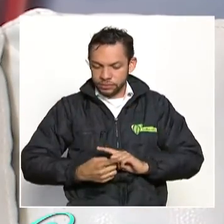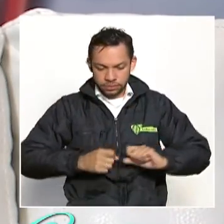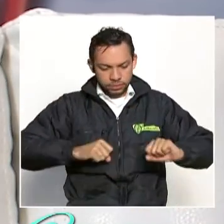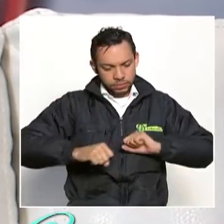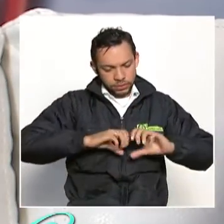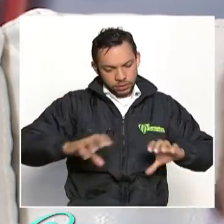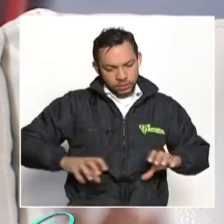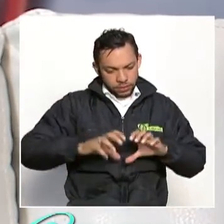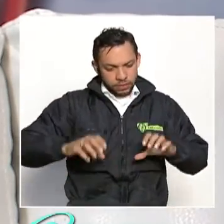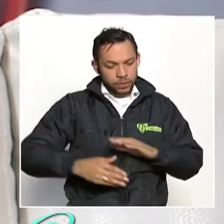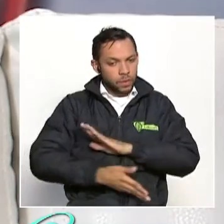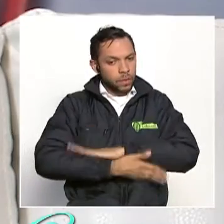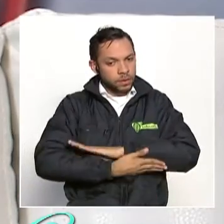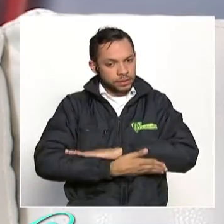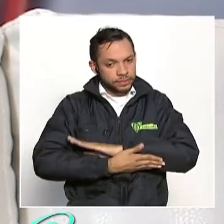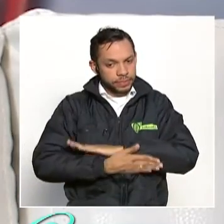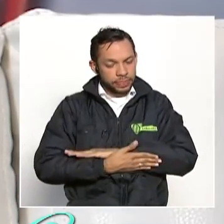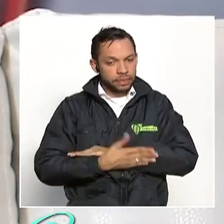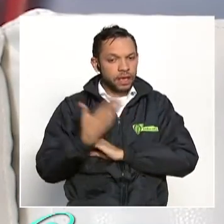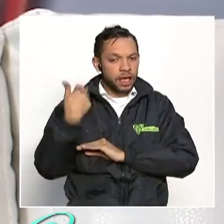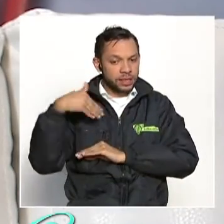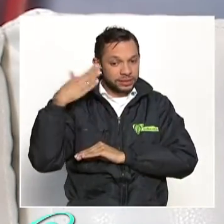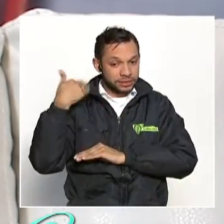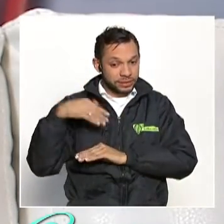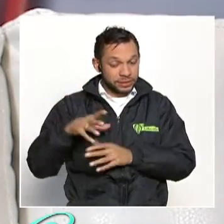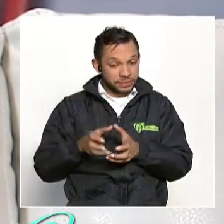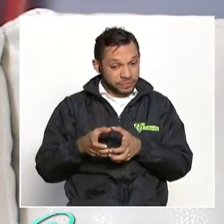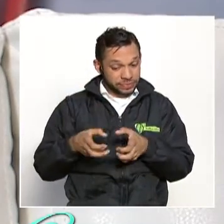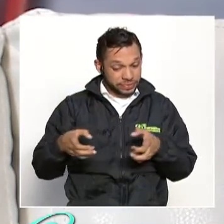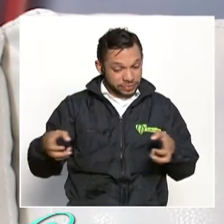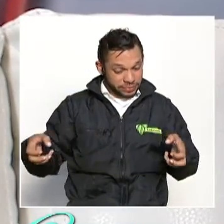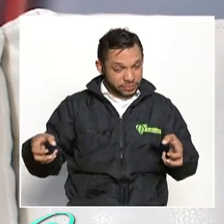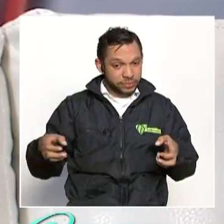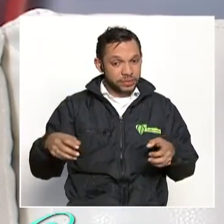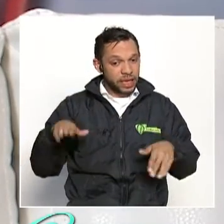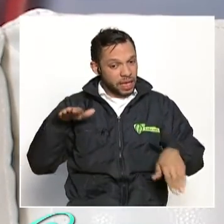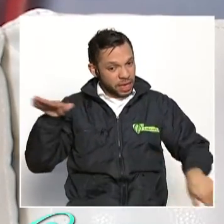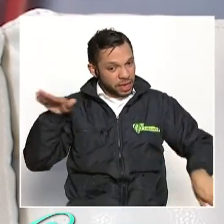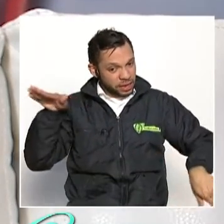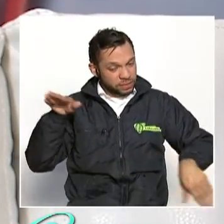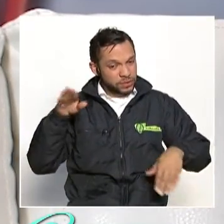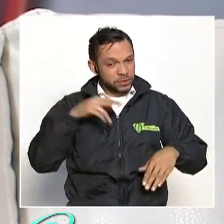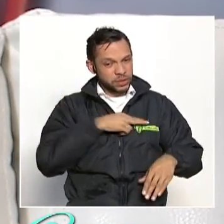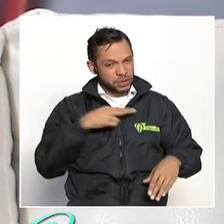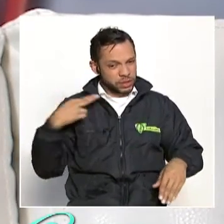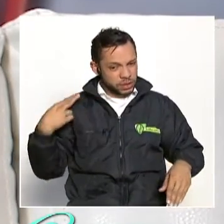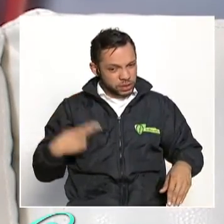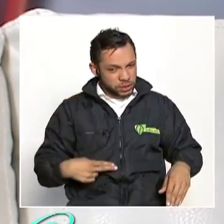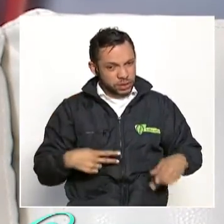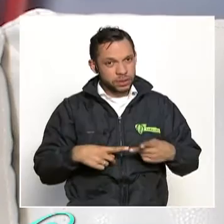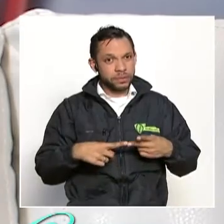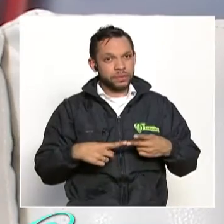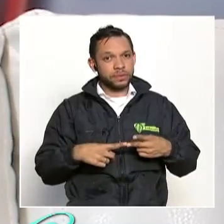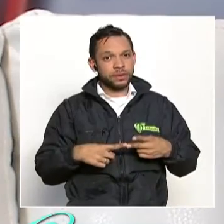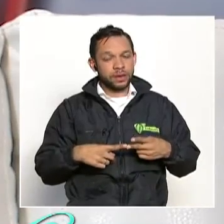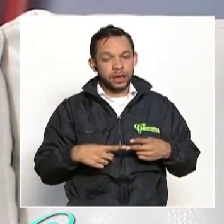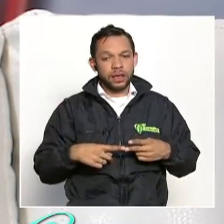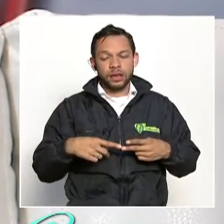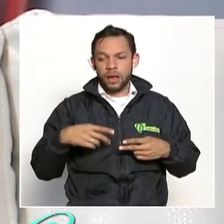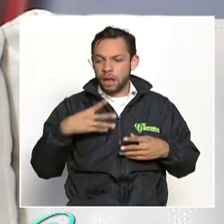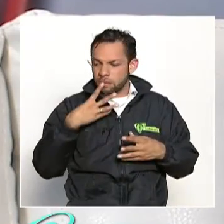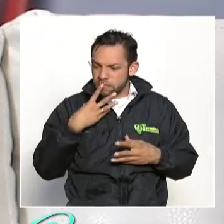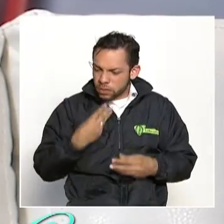decía Wang Ti hace 4.500 años, como lo decían los egipcios hace 3.000 años, como lo decía Hipócrates hace